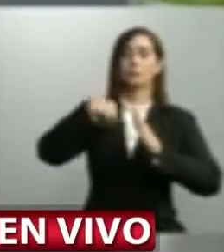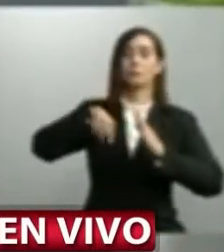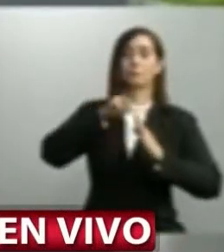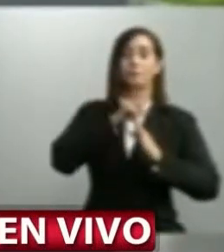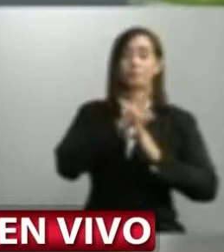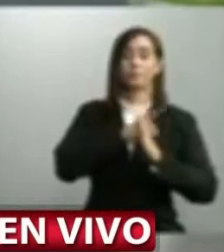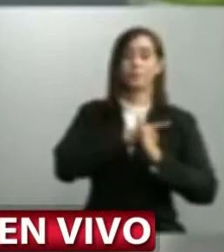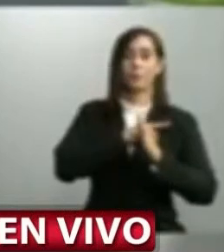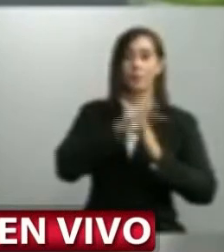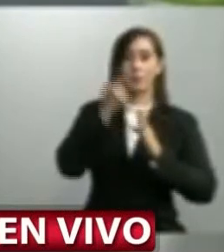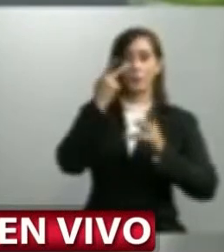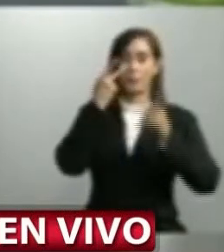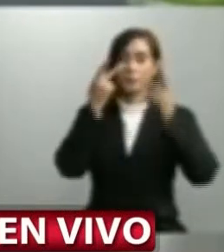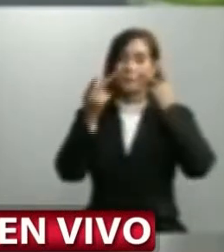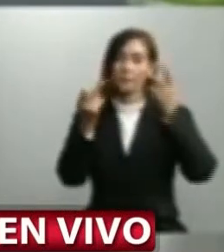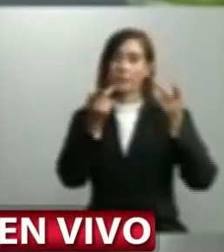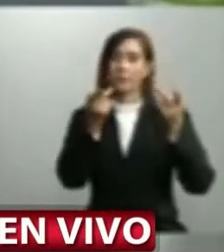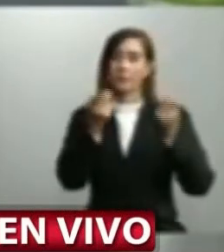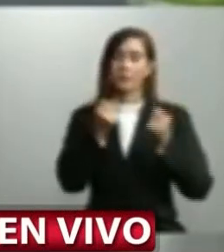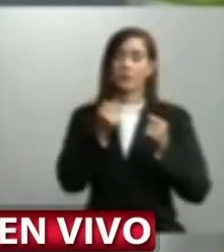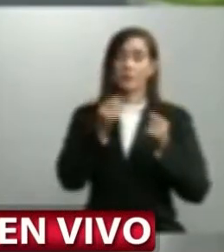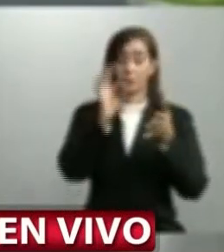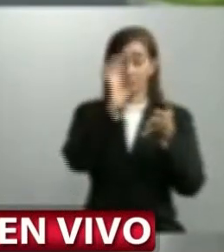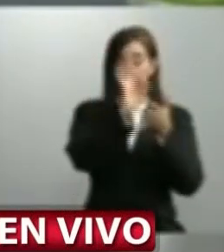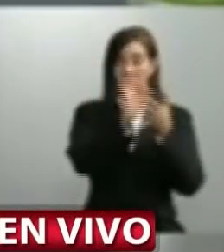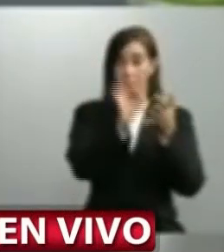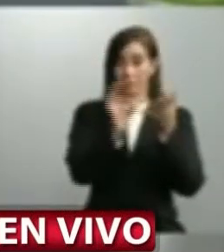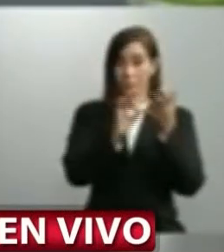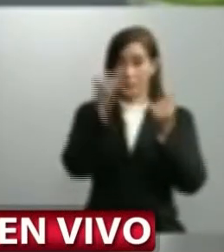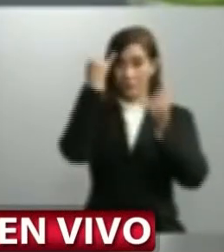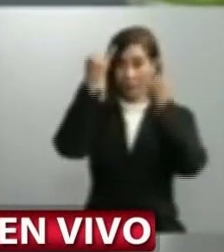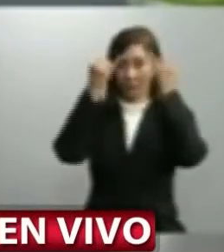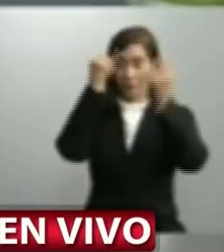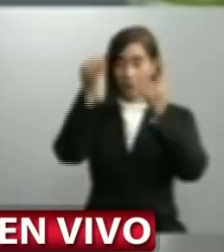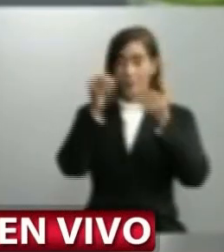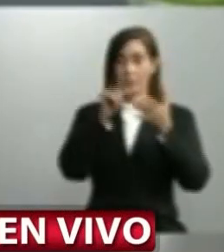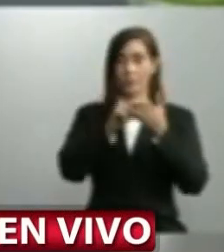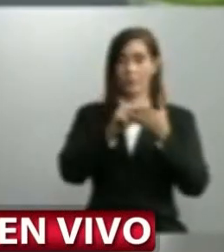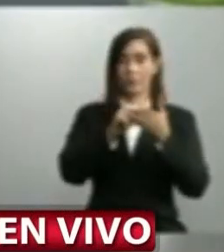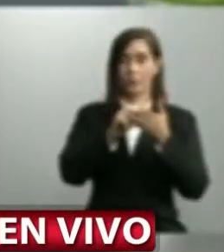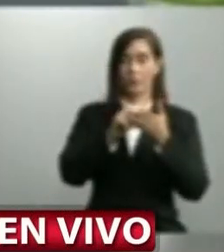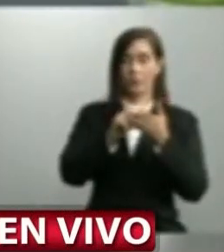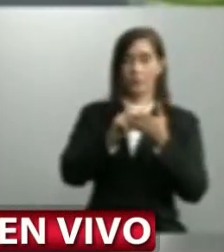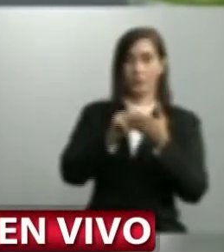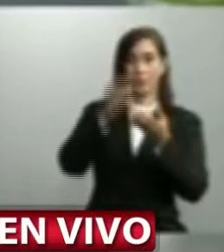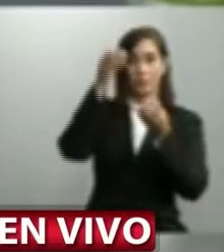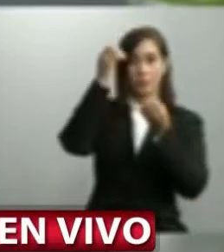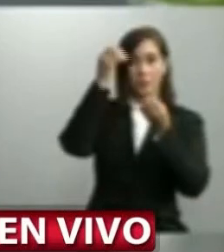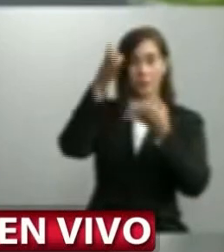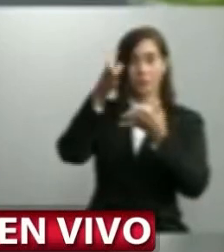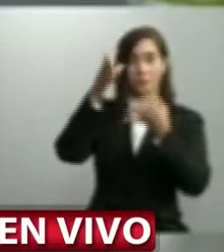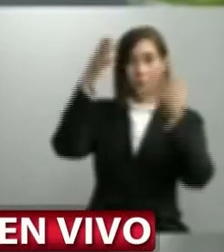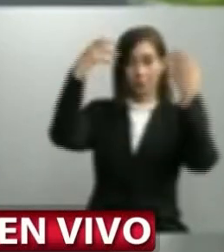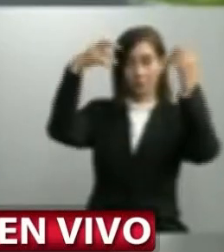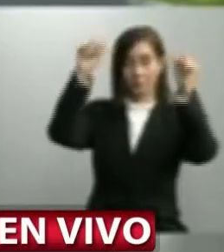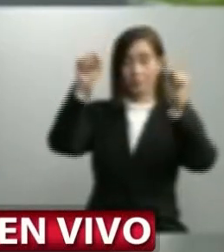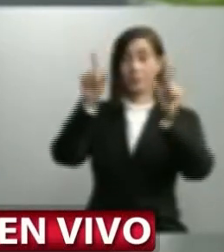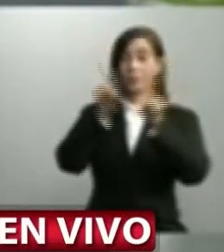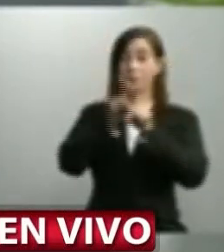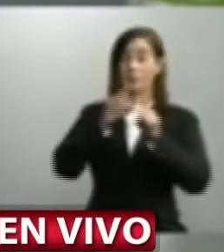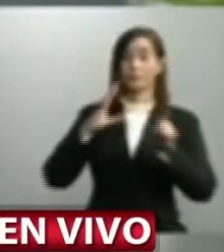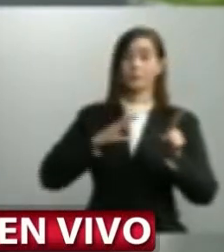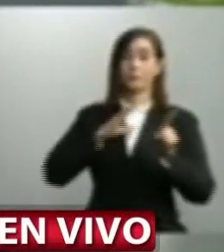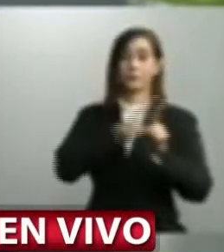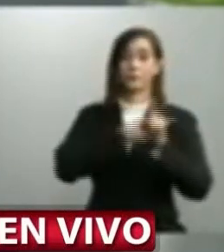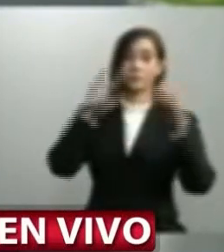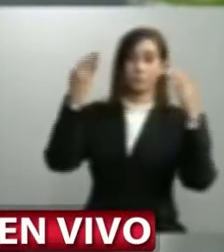nosotros, digamos, hacer señalamientos al señor presidente y a la comisión de alto nivel,